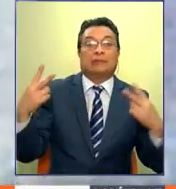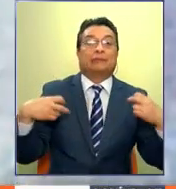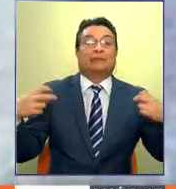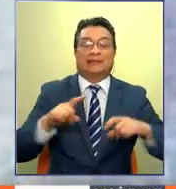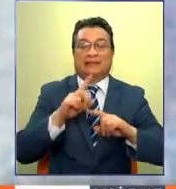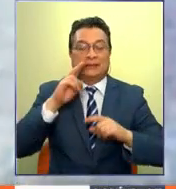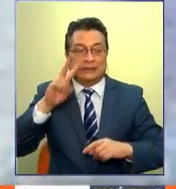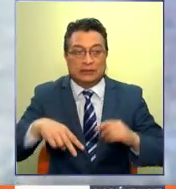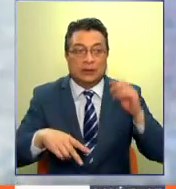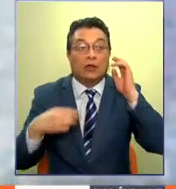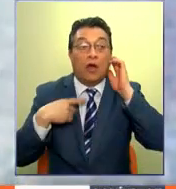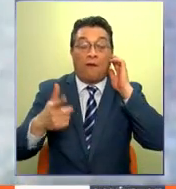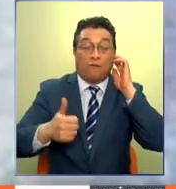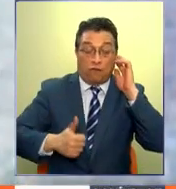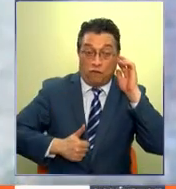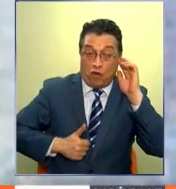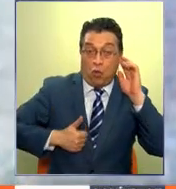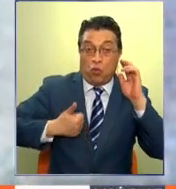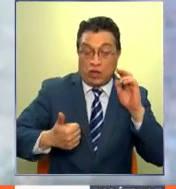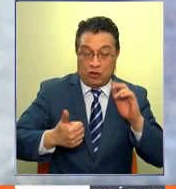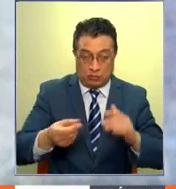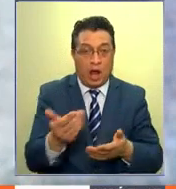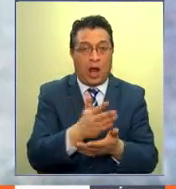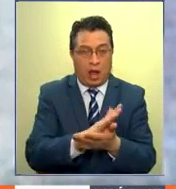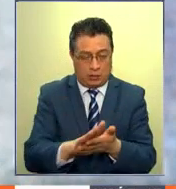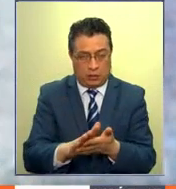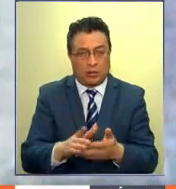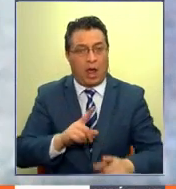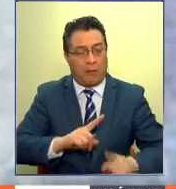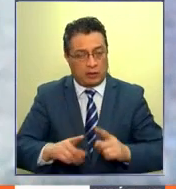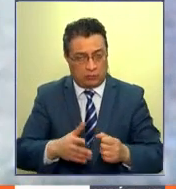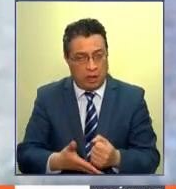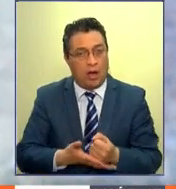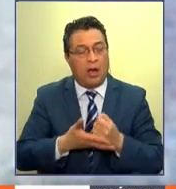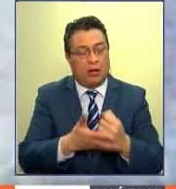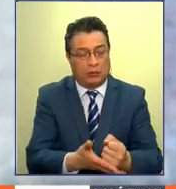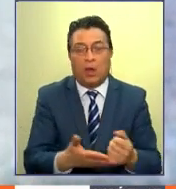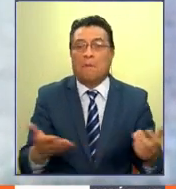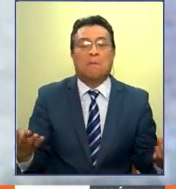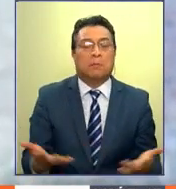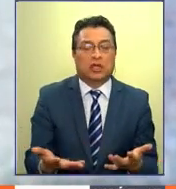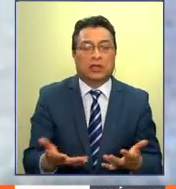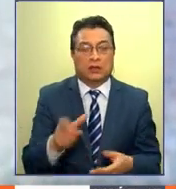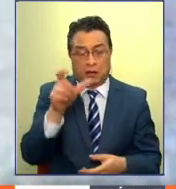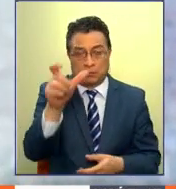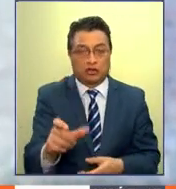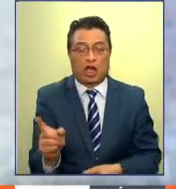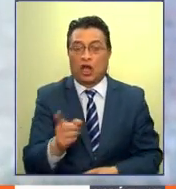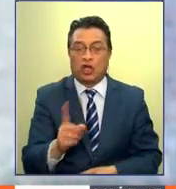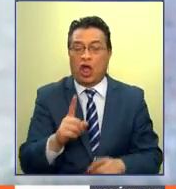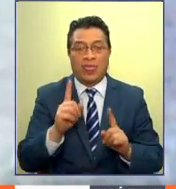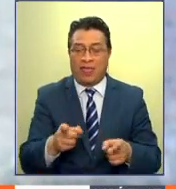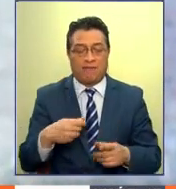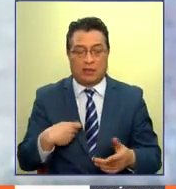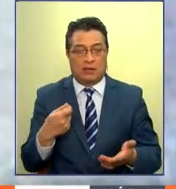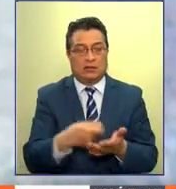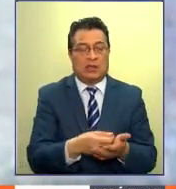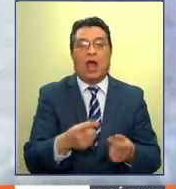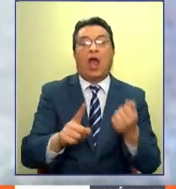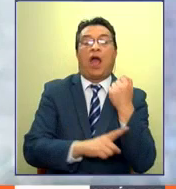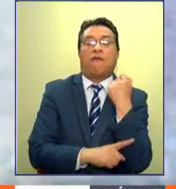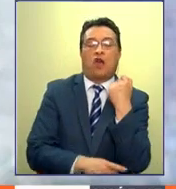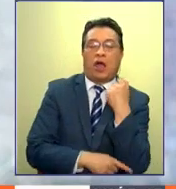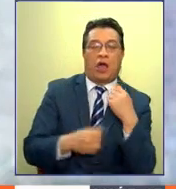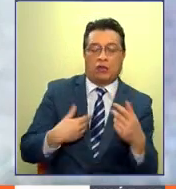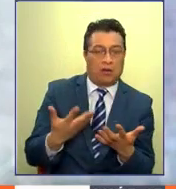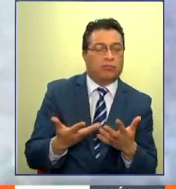procedimiento voluntario, gratuito, administrativo, gratuito porque la persona no tiene que incurrir en un gasto, en un abogado para